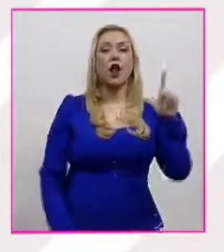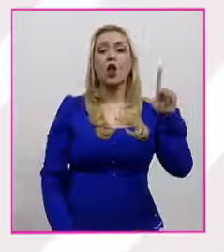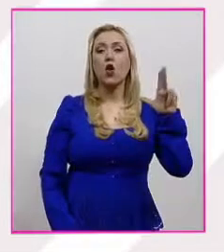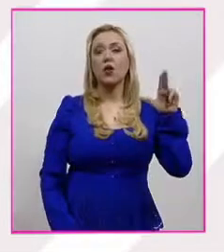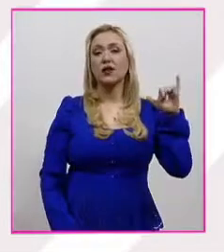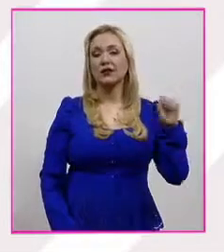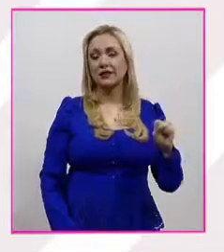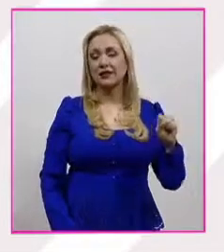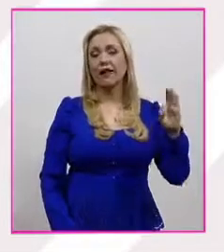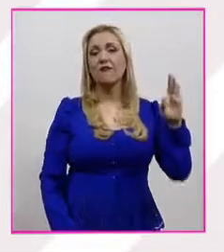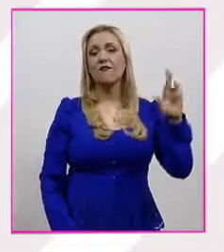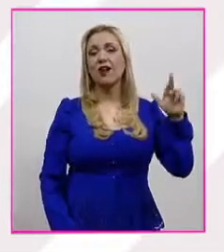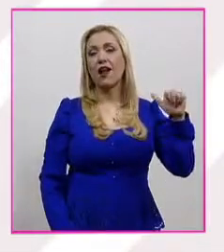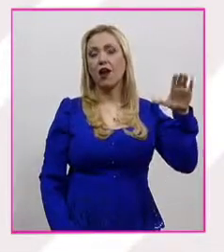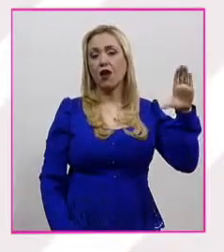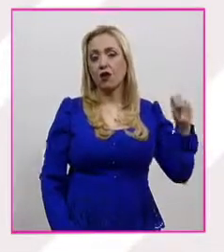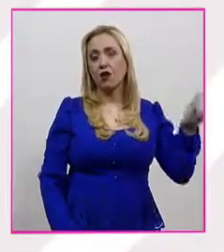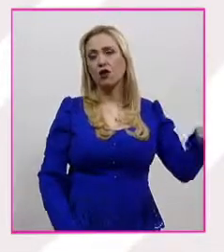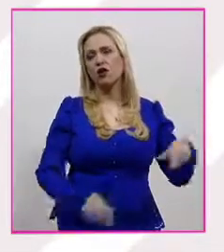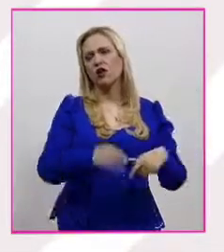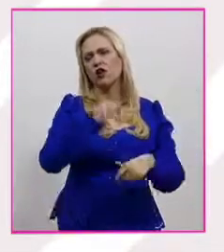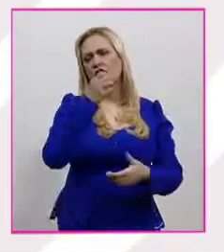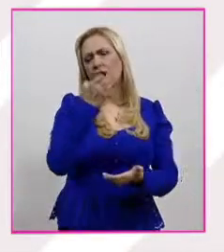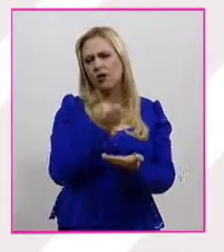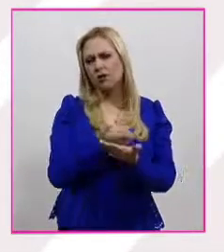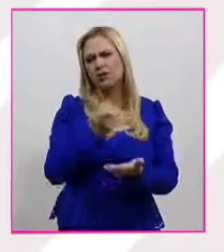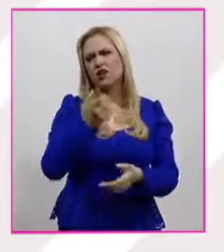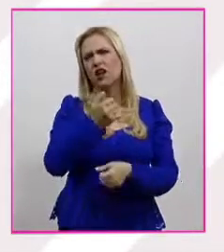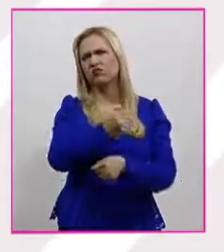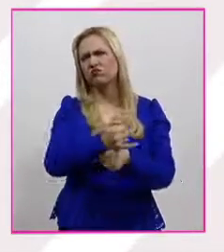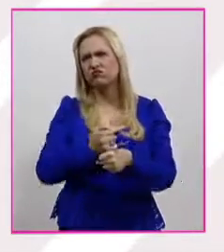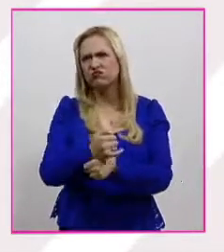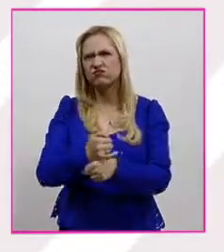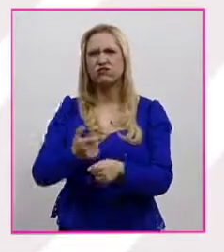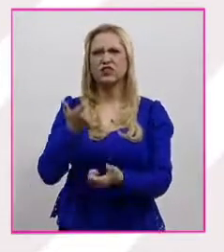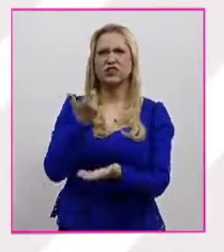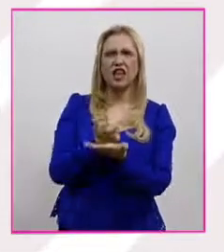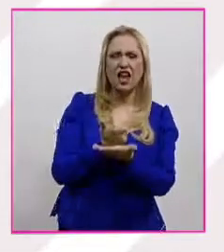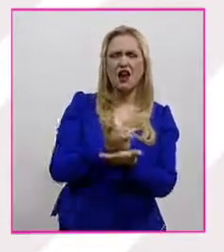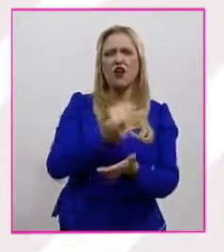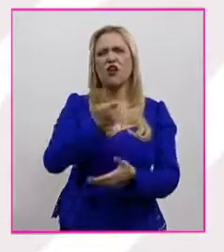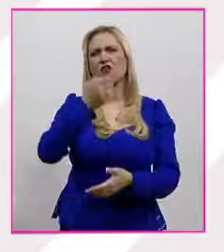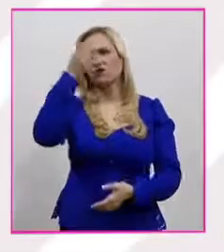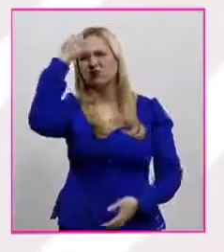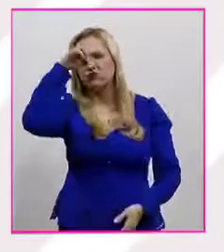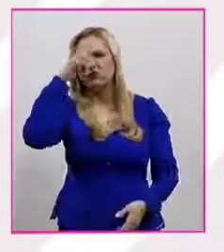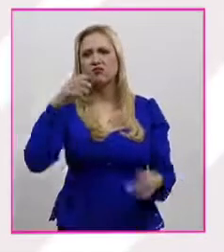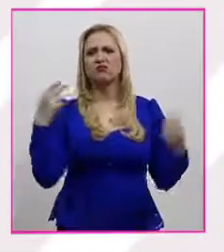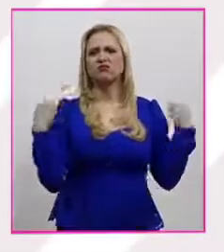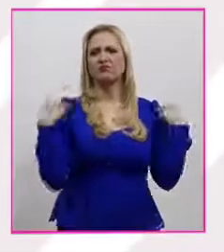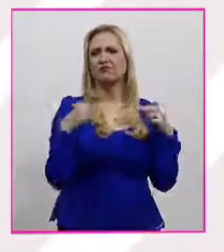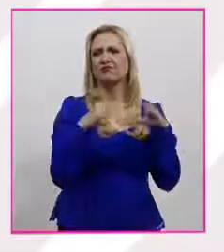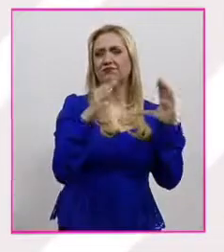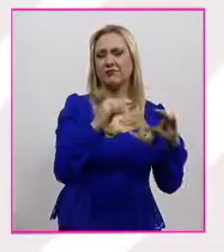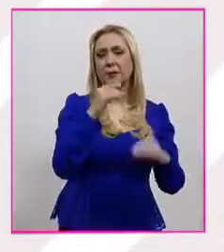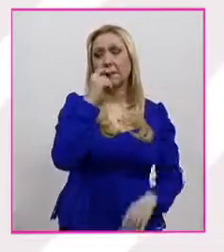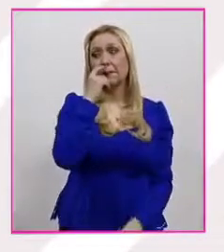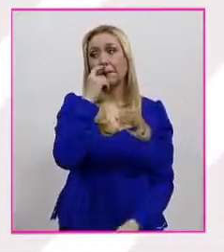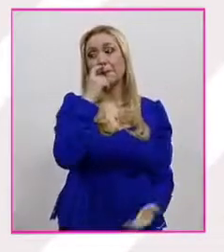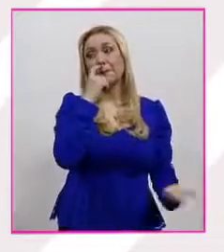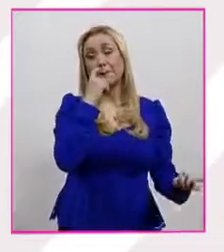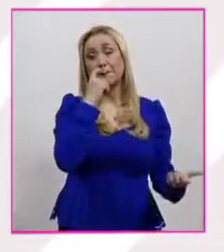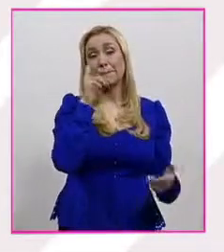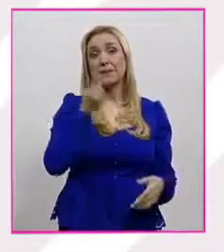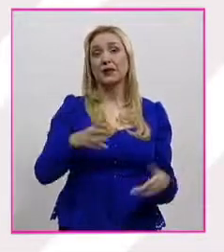es economista, docente e investigador. Y pues les doy las gracias por acompañarnos en este programa, justo para hablar cómo la tonalidad de piel o